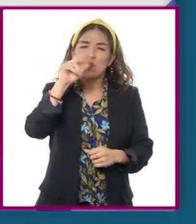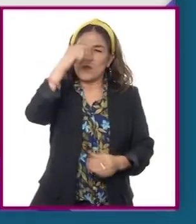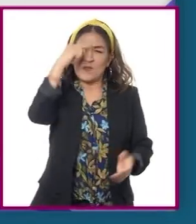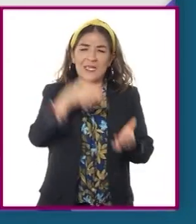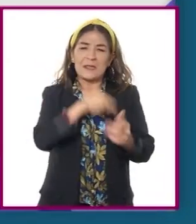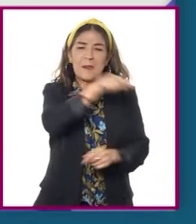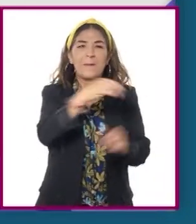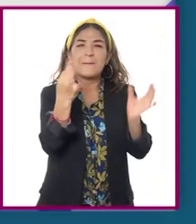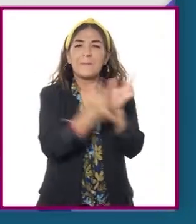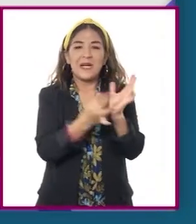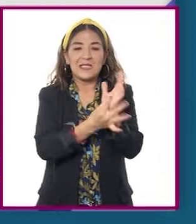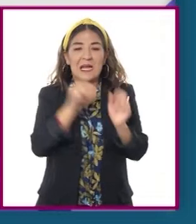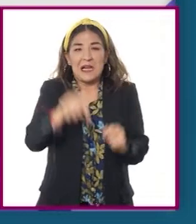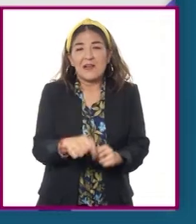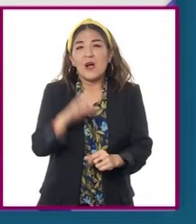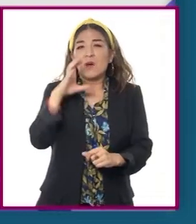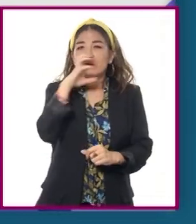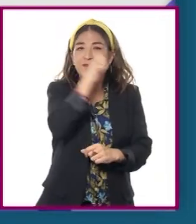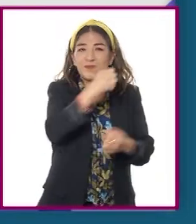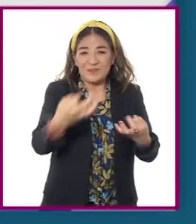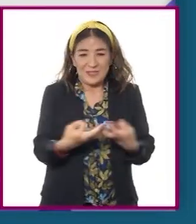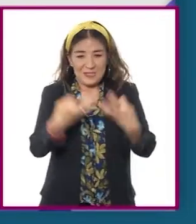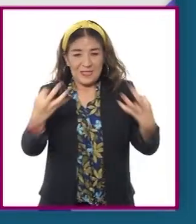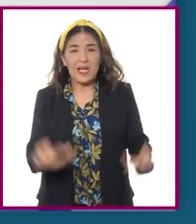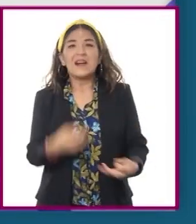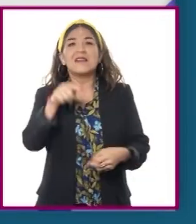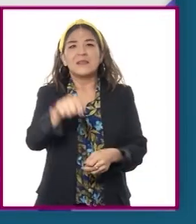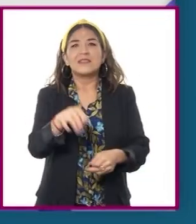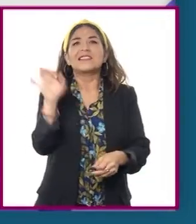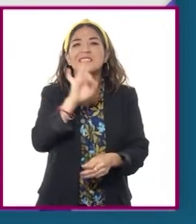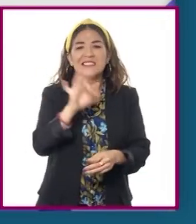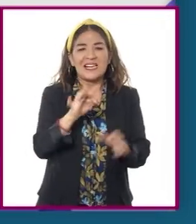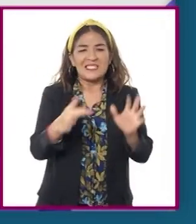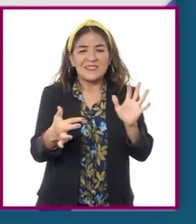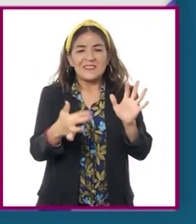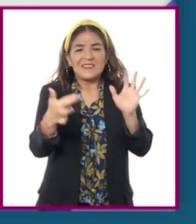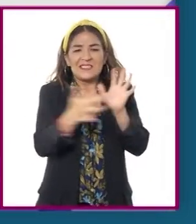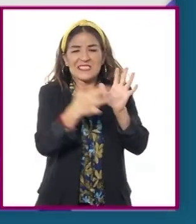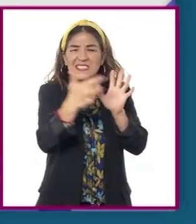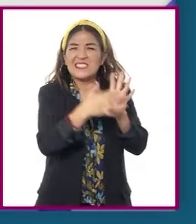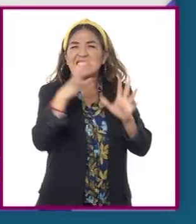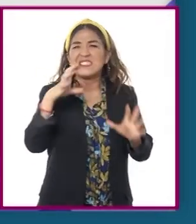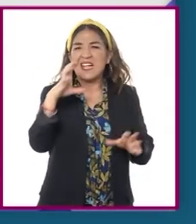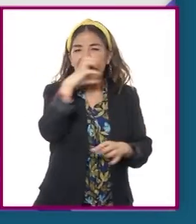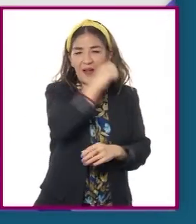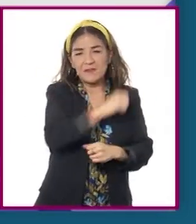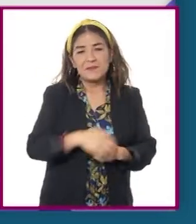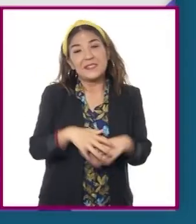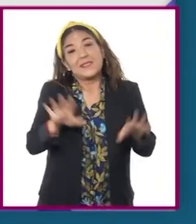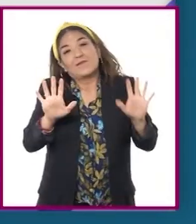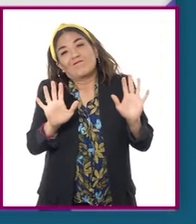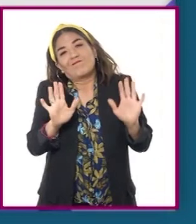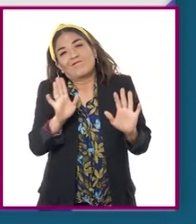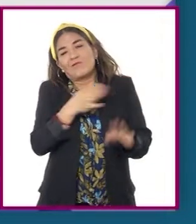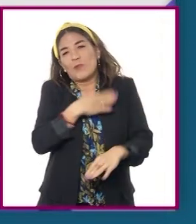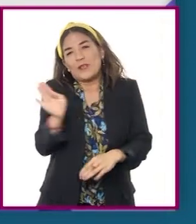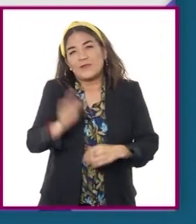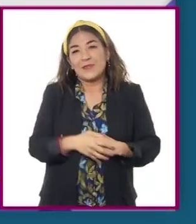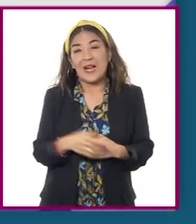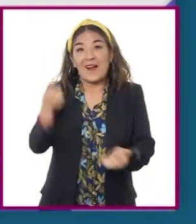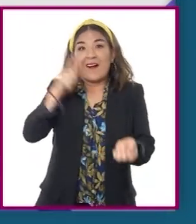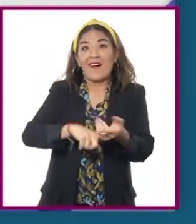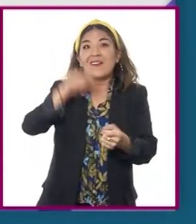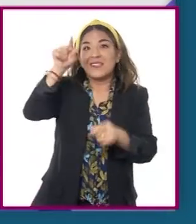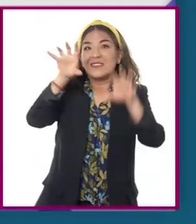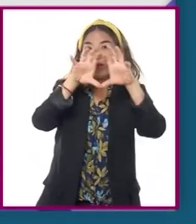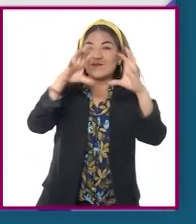las condiciones de la Tierra hemos observado que se llegan a picar. Pero bueno, no sé si en el